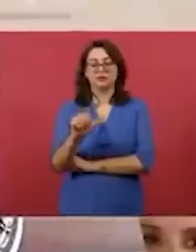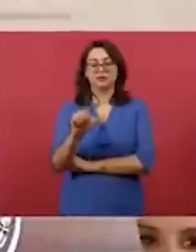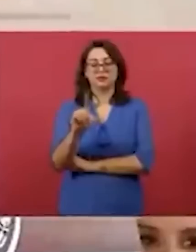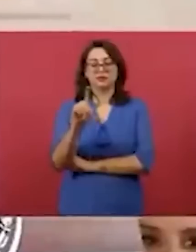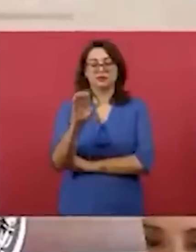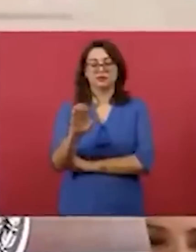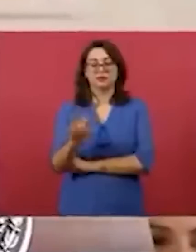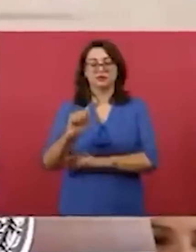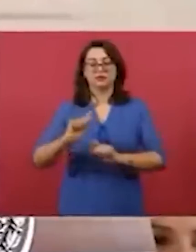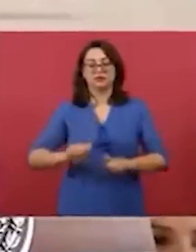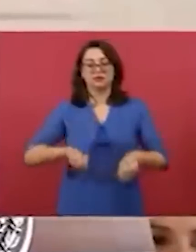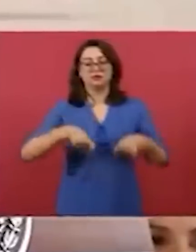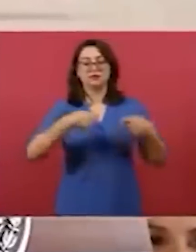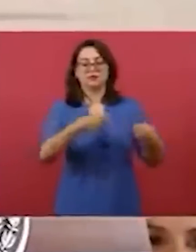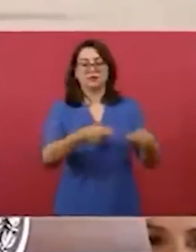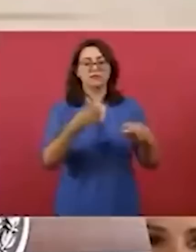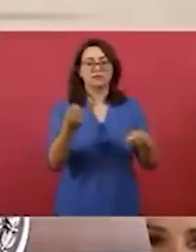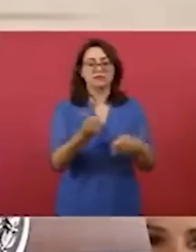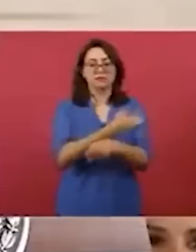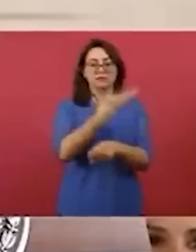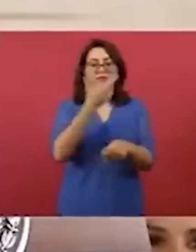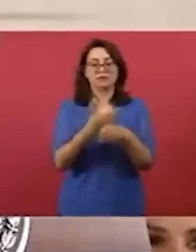Alcalde,